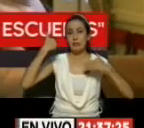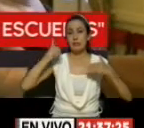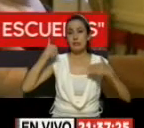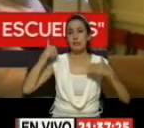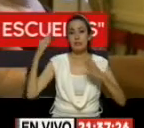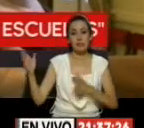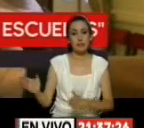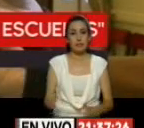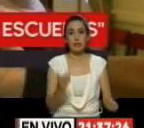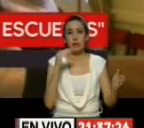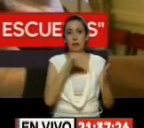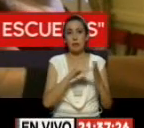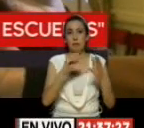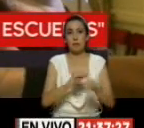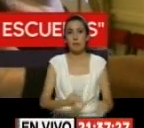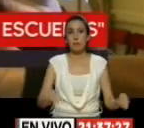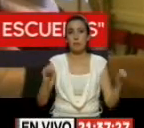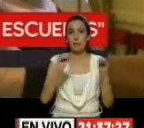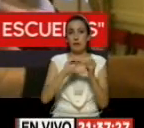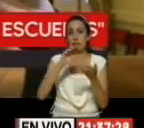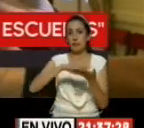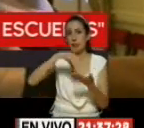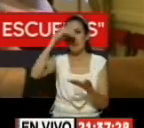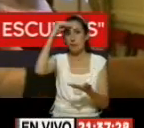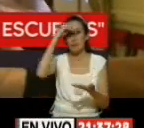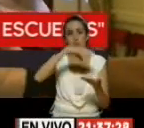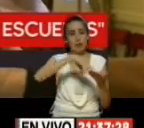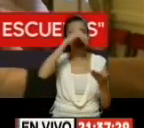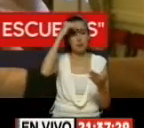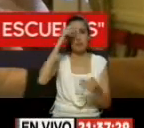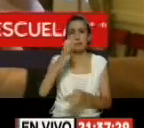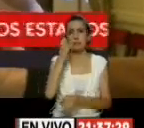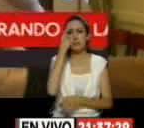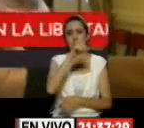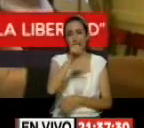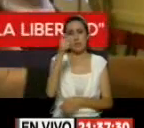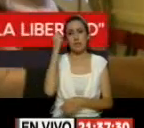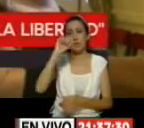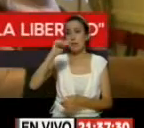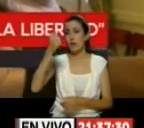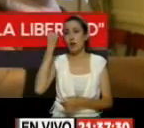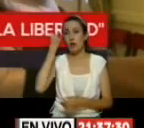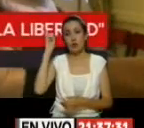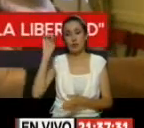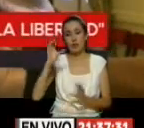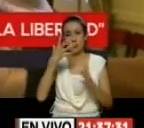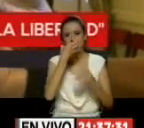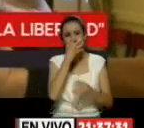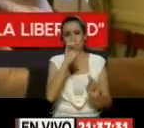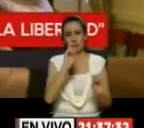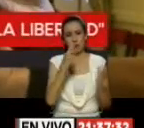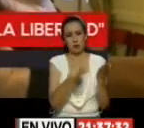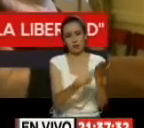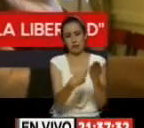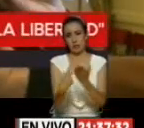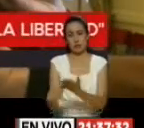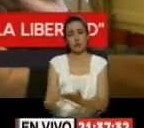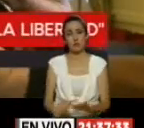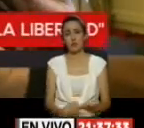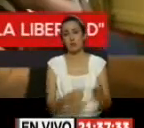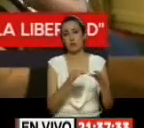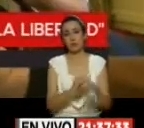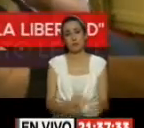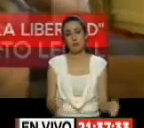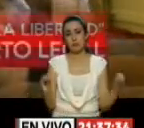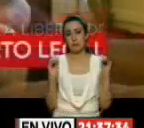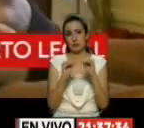día más aprender a escuchar al otro y entender que el otro puede tener otra visión. Y no hay que enojarse y hay que tratar de convivir de la manera más